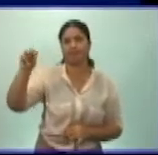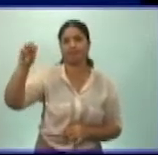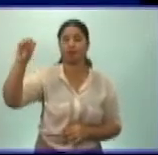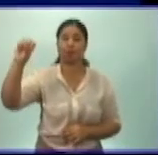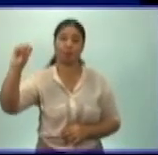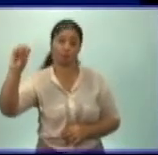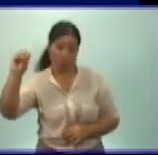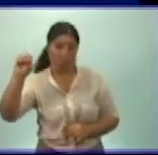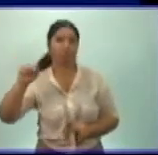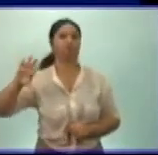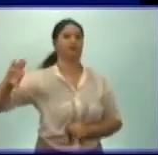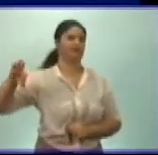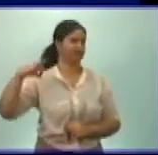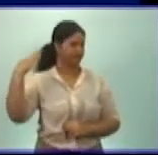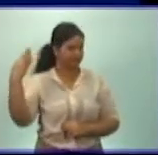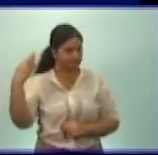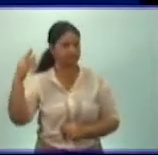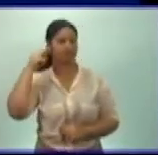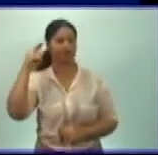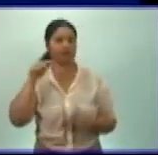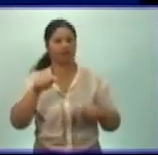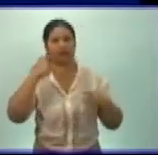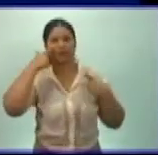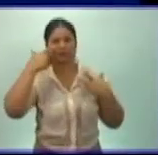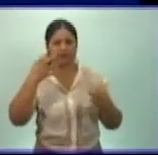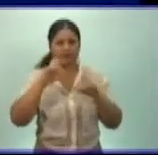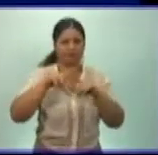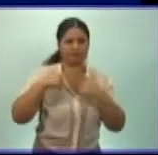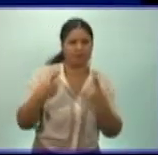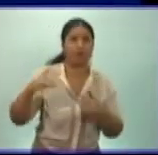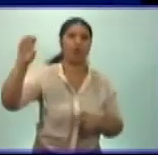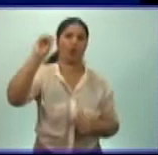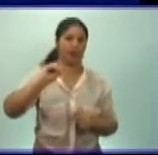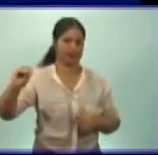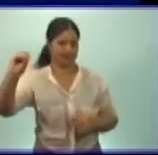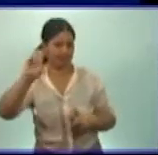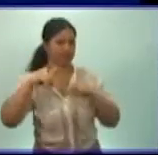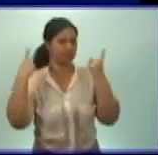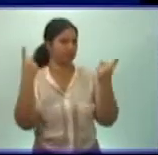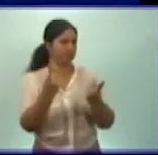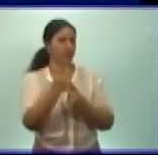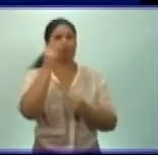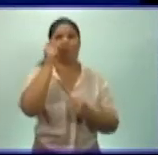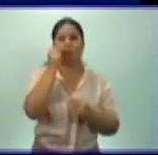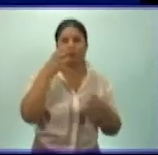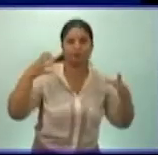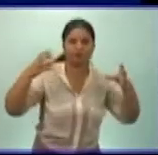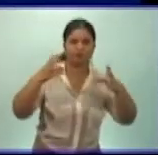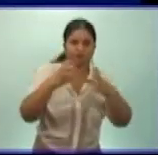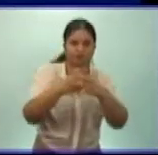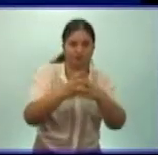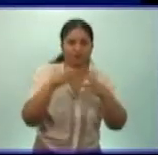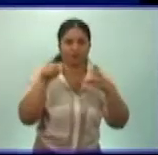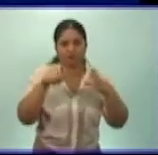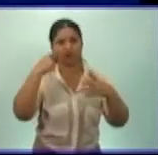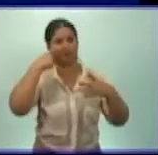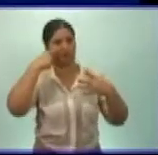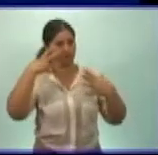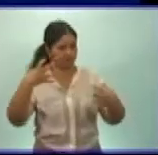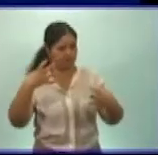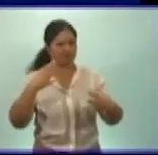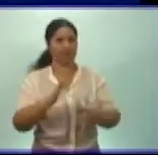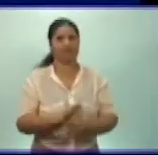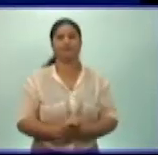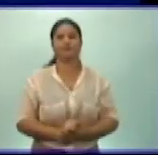belleza basado en el orden, las normas o reglas clásicas de la antigüedad y el predominio de la razón.